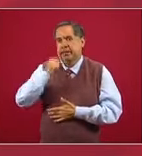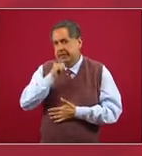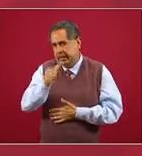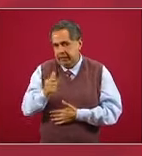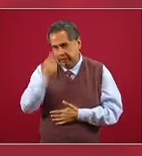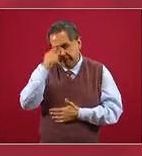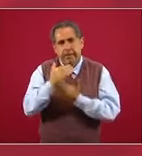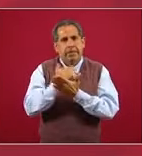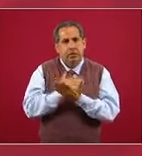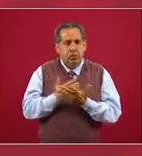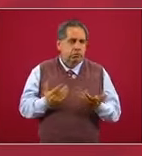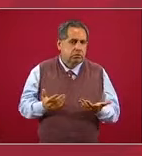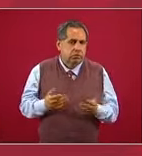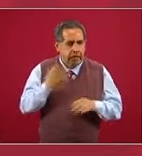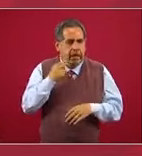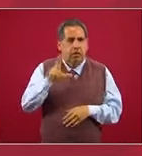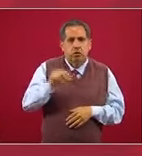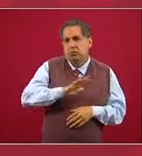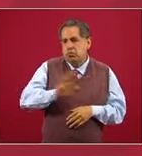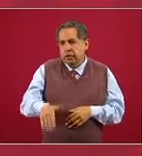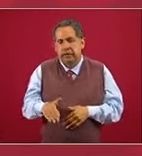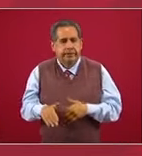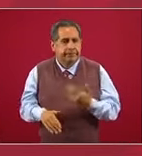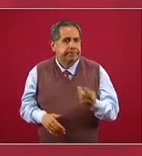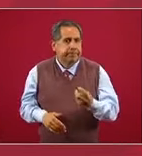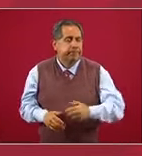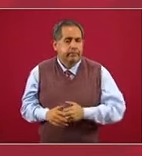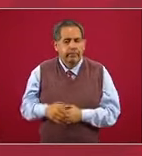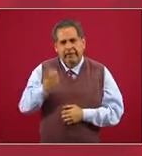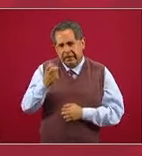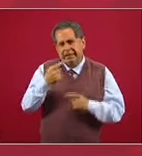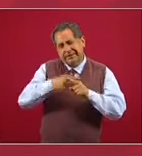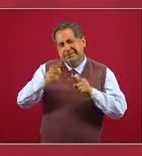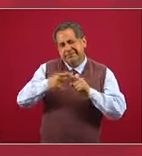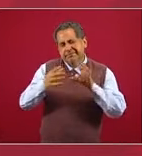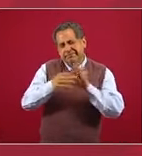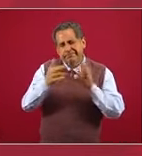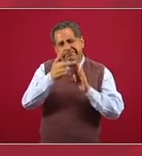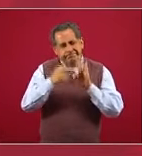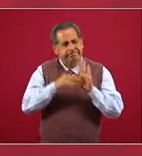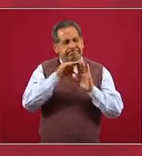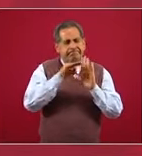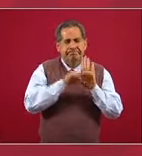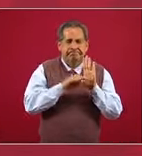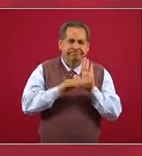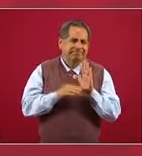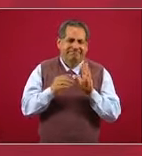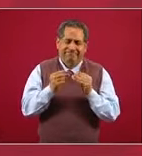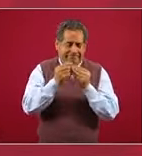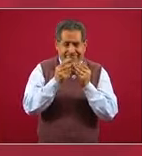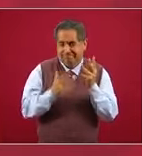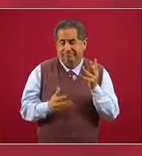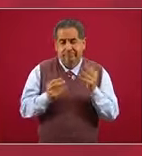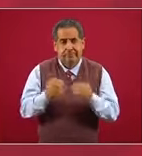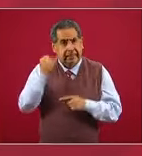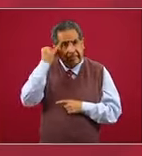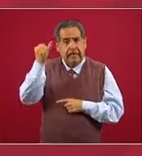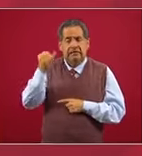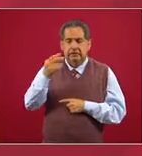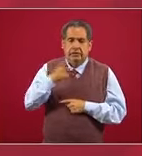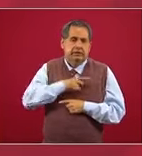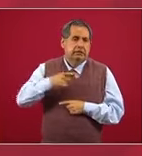evitar defunciones. Entonces, son toda una serie de principios, toda una serie de preceptos que